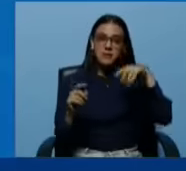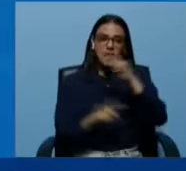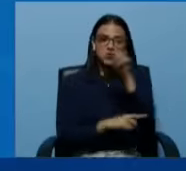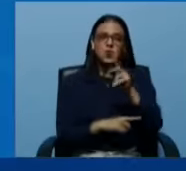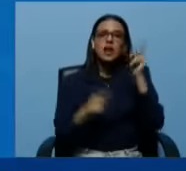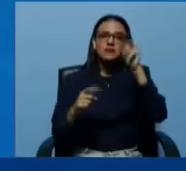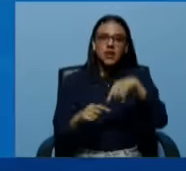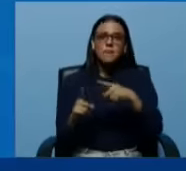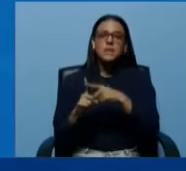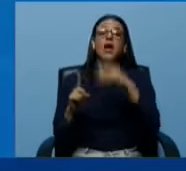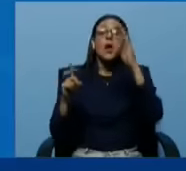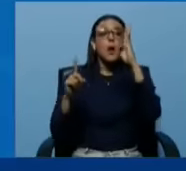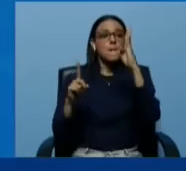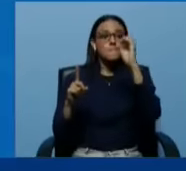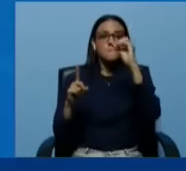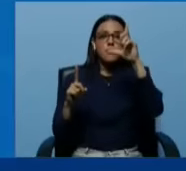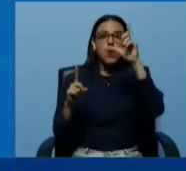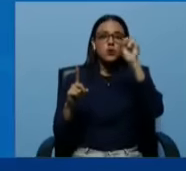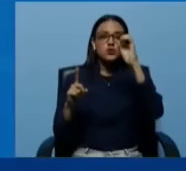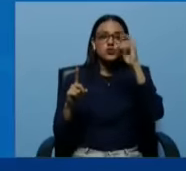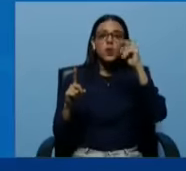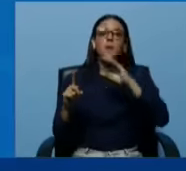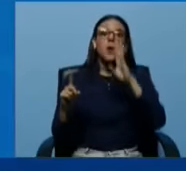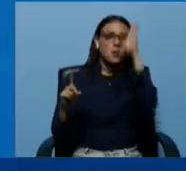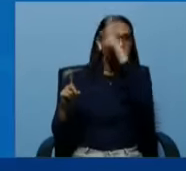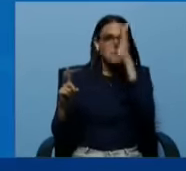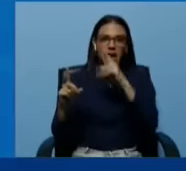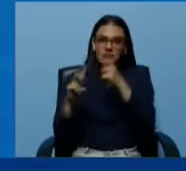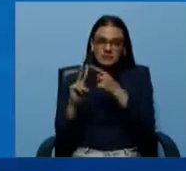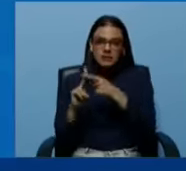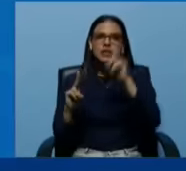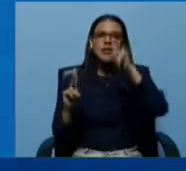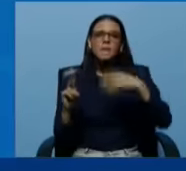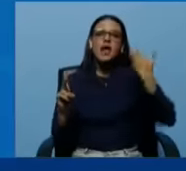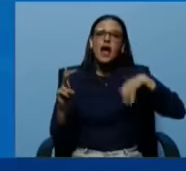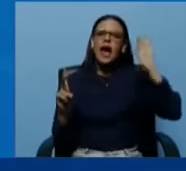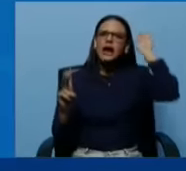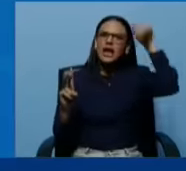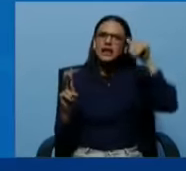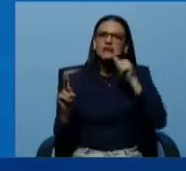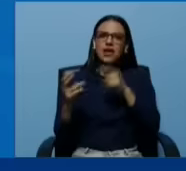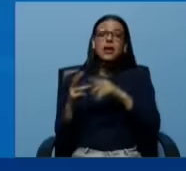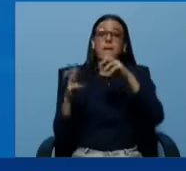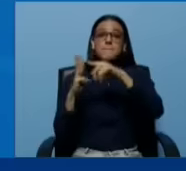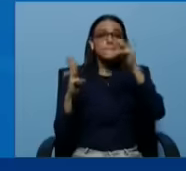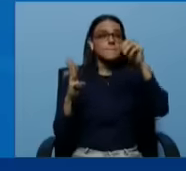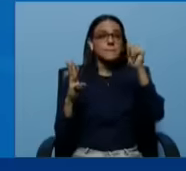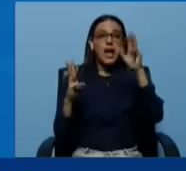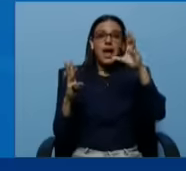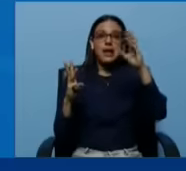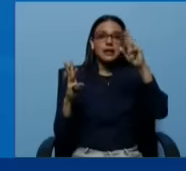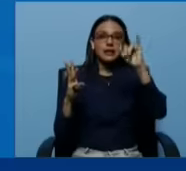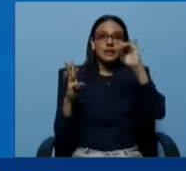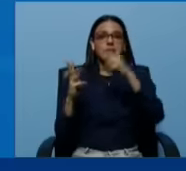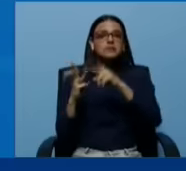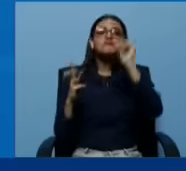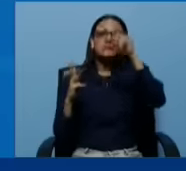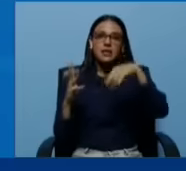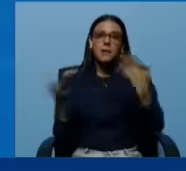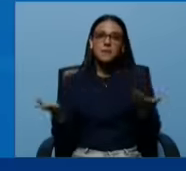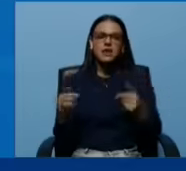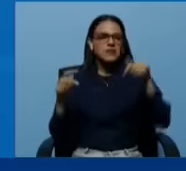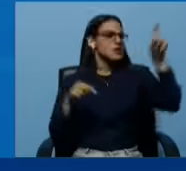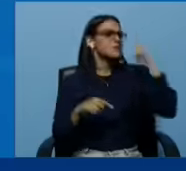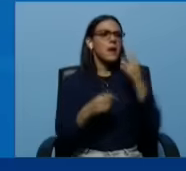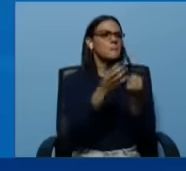Bolsonaro por allá, en Brasil. En Argentina, Macri. Y por aquí, y